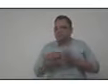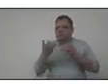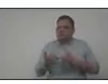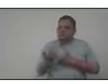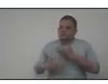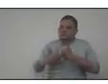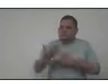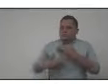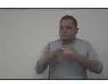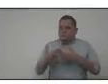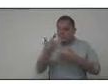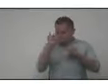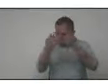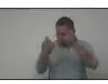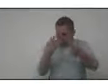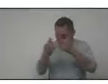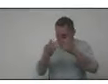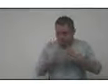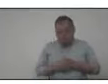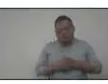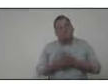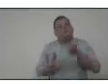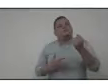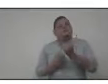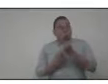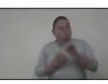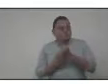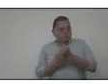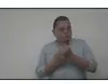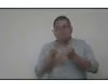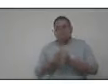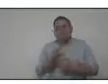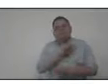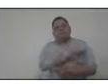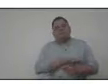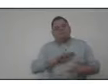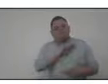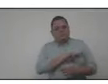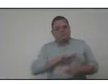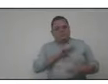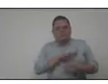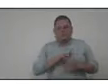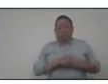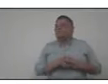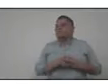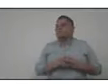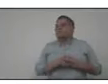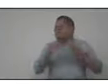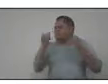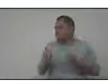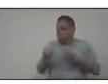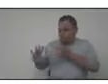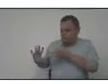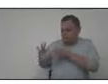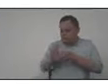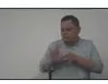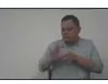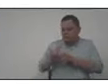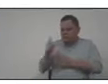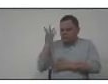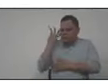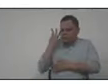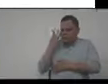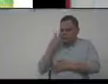procesos estratégicos, procesos de apoyo y procesos misionales. Básicamente es un trabajo que día a